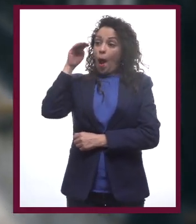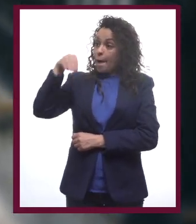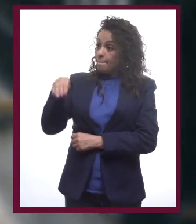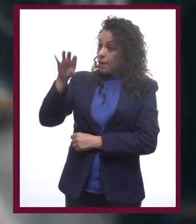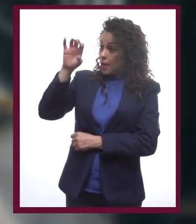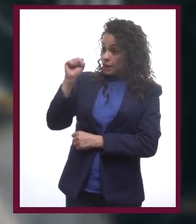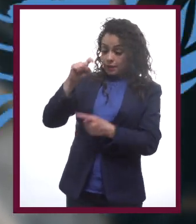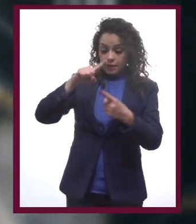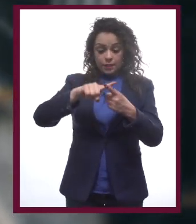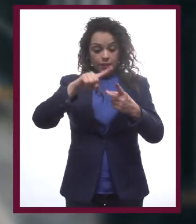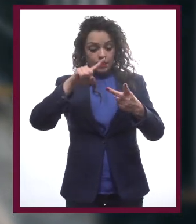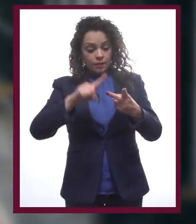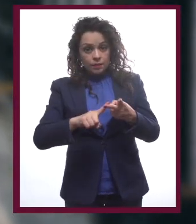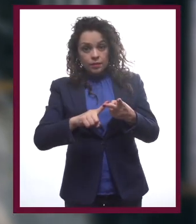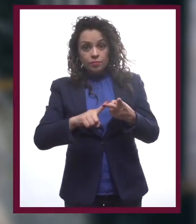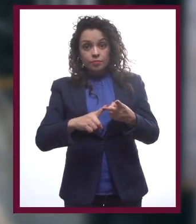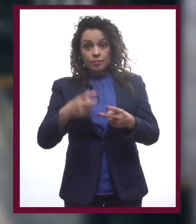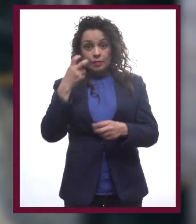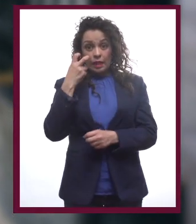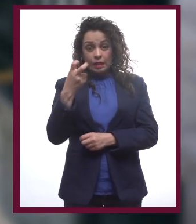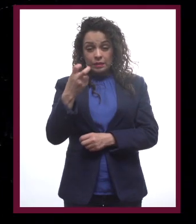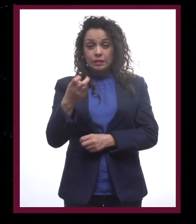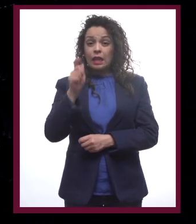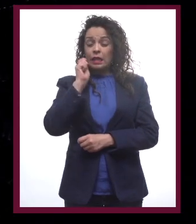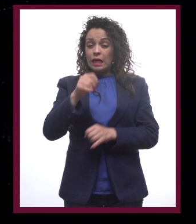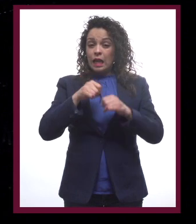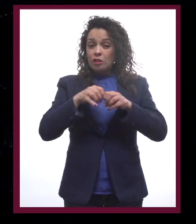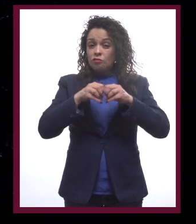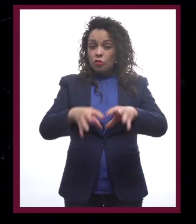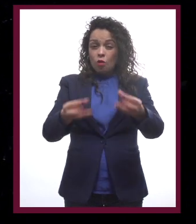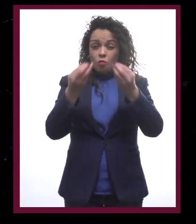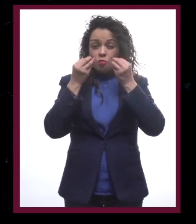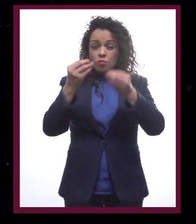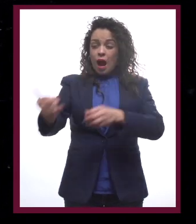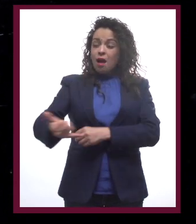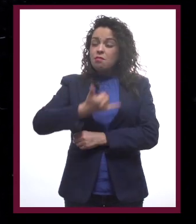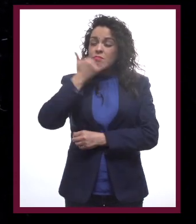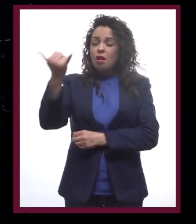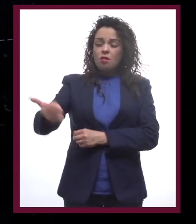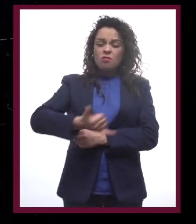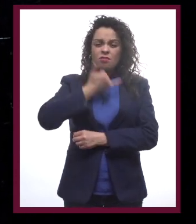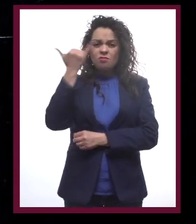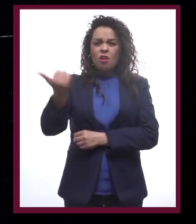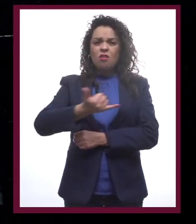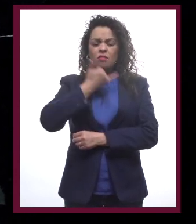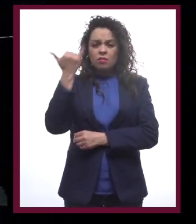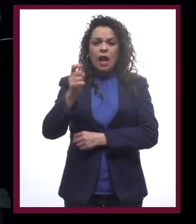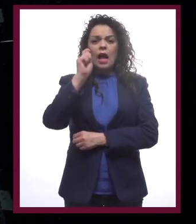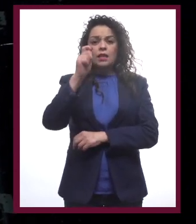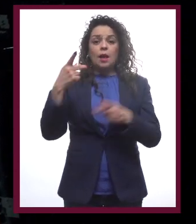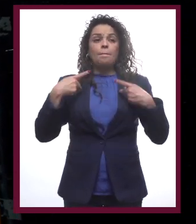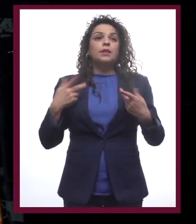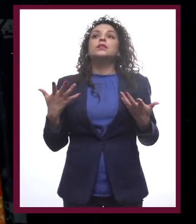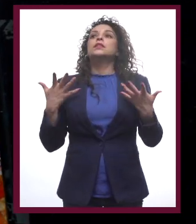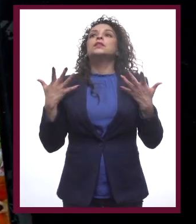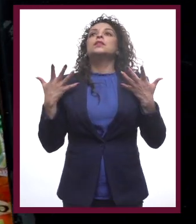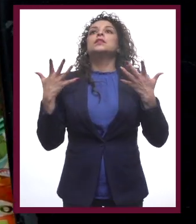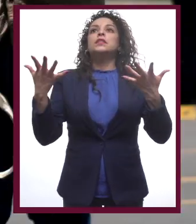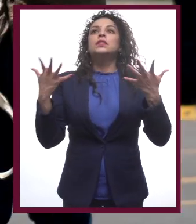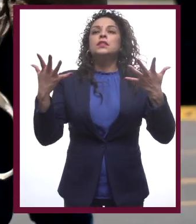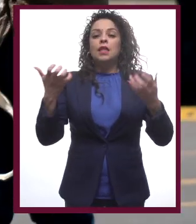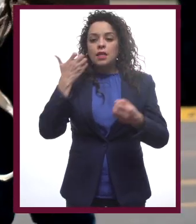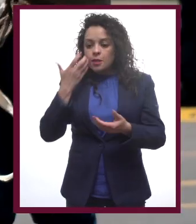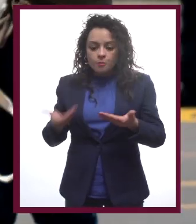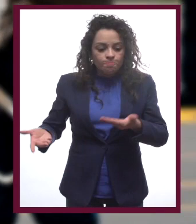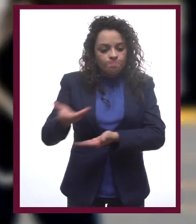la Organización Mundial de la Salud, esta saturación con una dosis alta de información errónea, si bien puede ser producto de una ansiedad